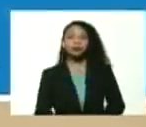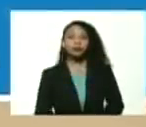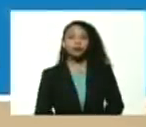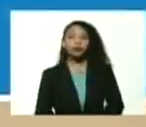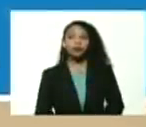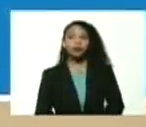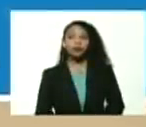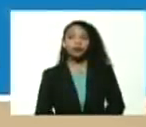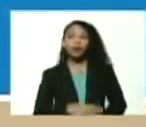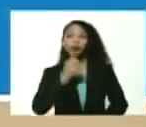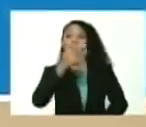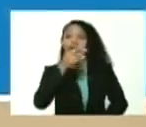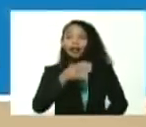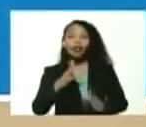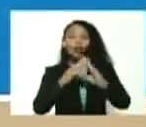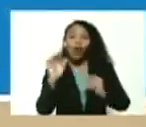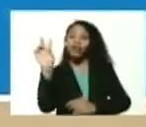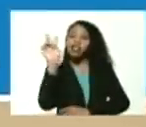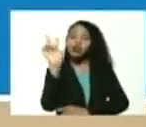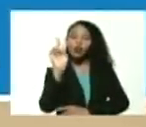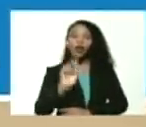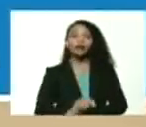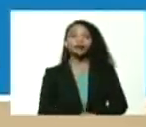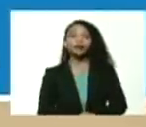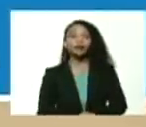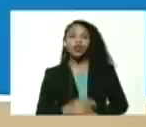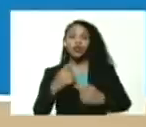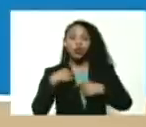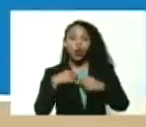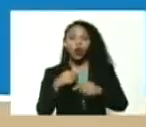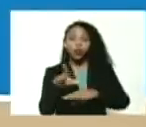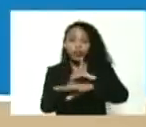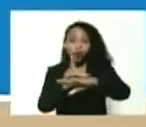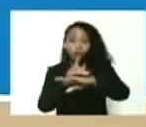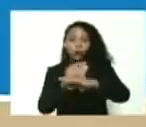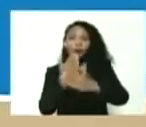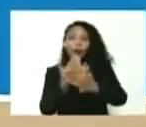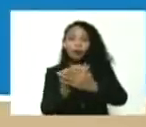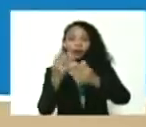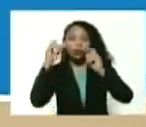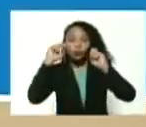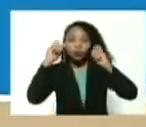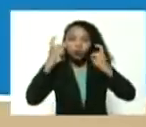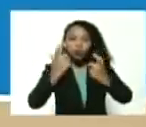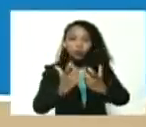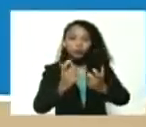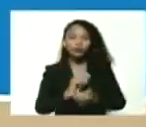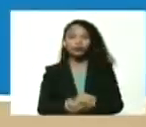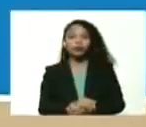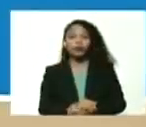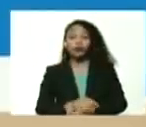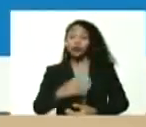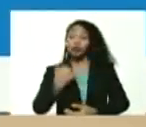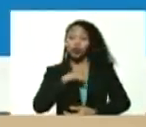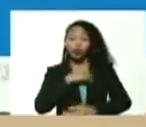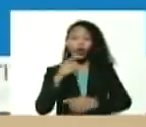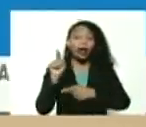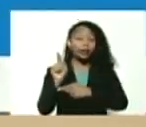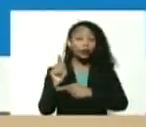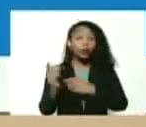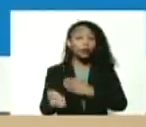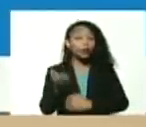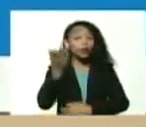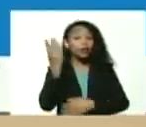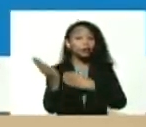Muy buenas tardes para toda Venezuela. Bueno, me voy a retirar la mascarilla que tanto necesitamos para